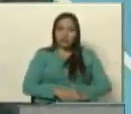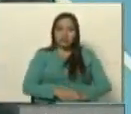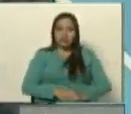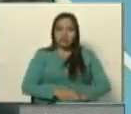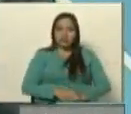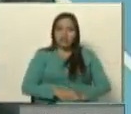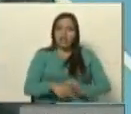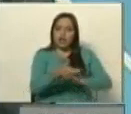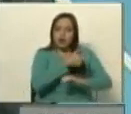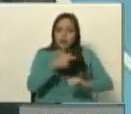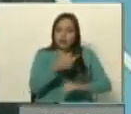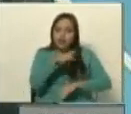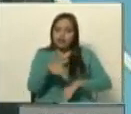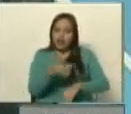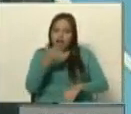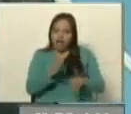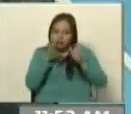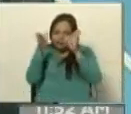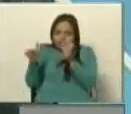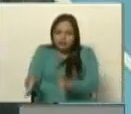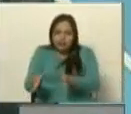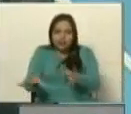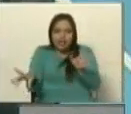gobierno nacional, que ha sido